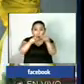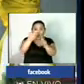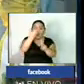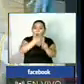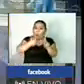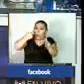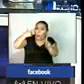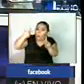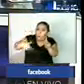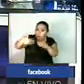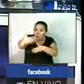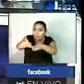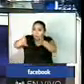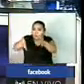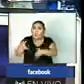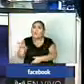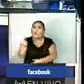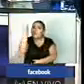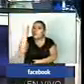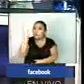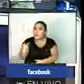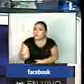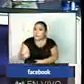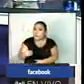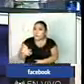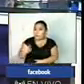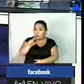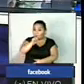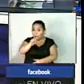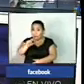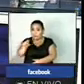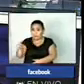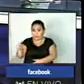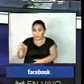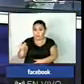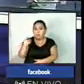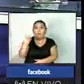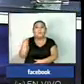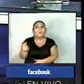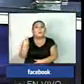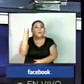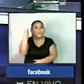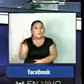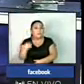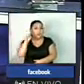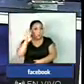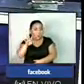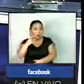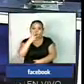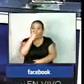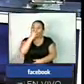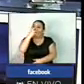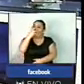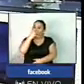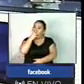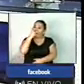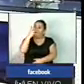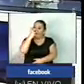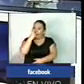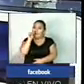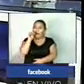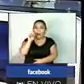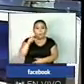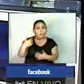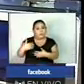cuidados intensivos durante cuántos días estuvo durante cuatro días con respiración asistida una semana en